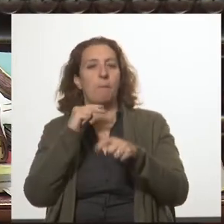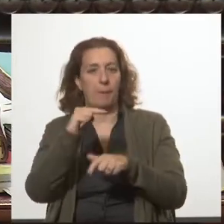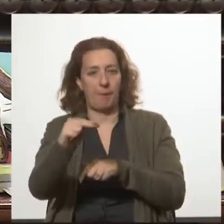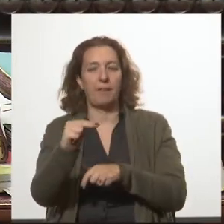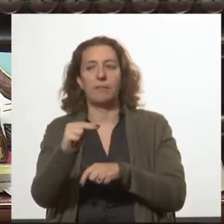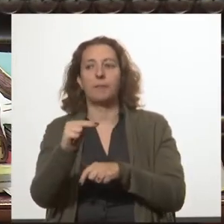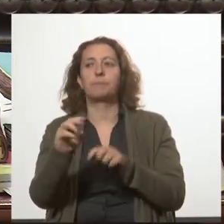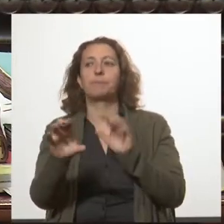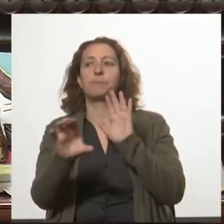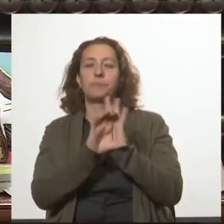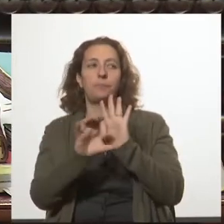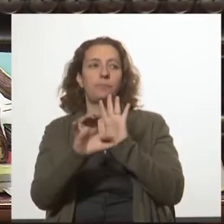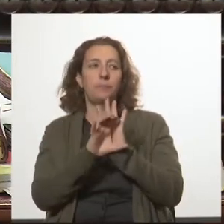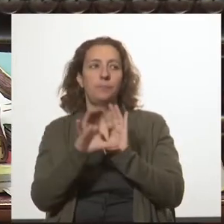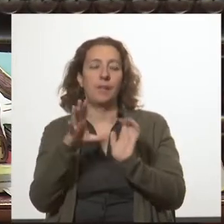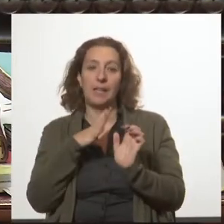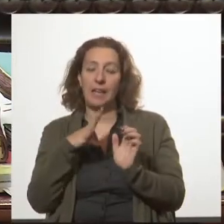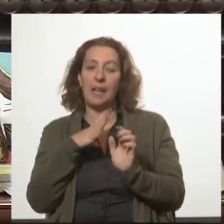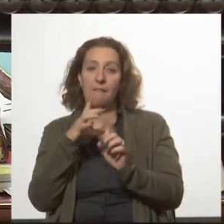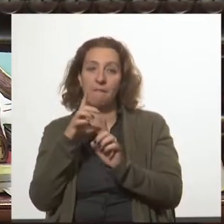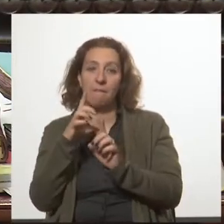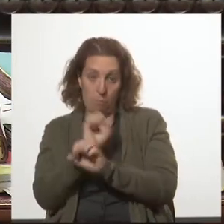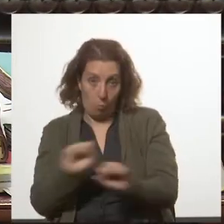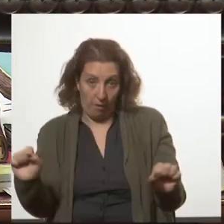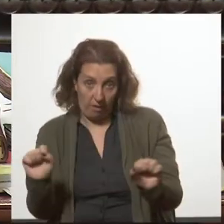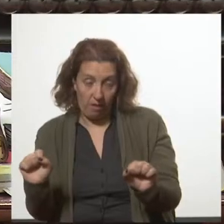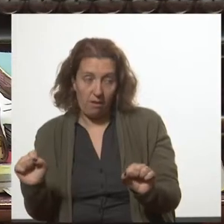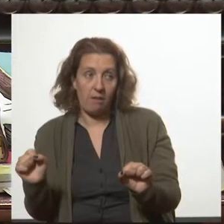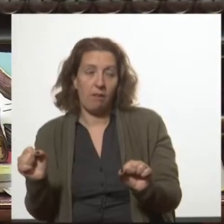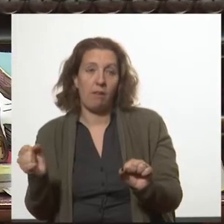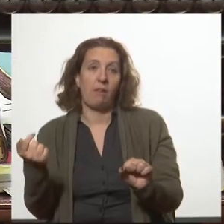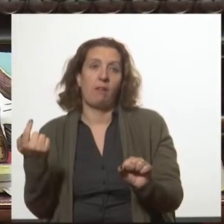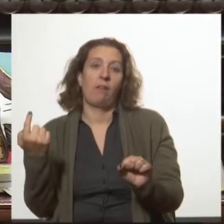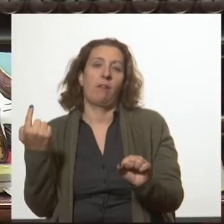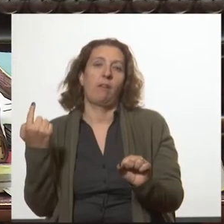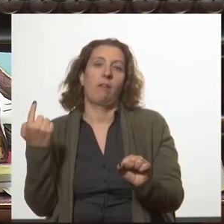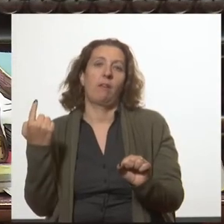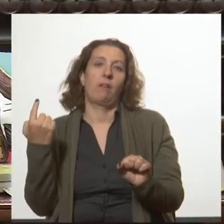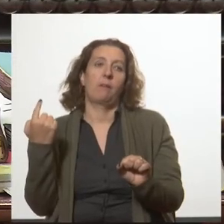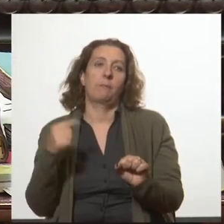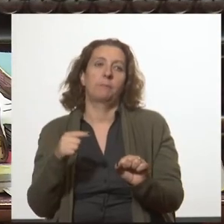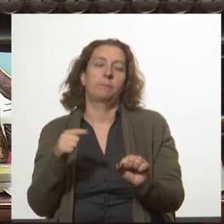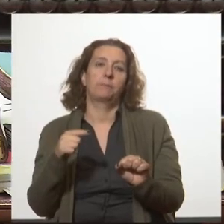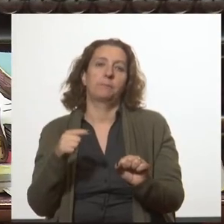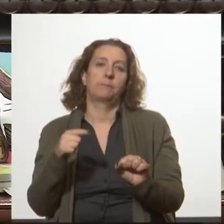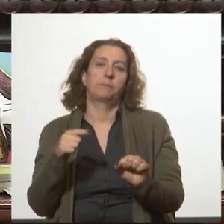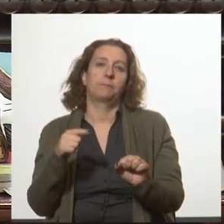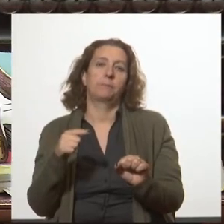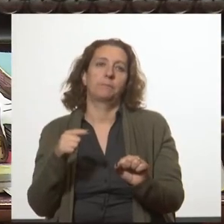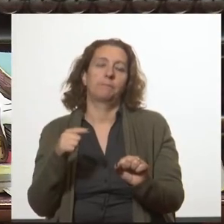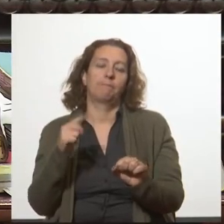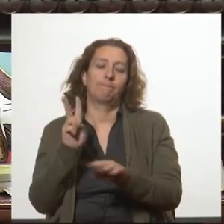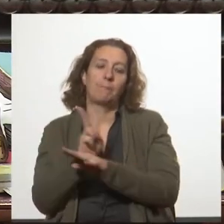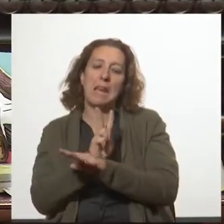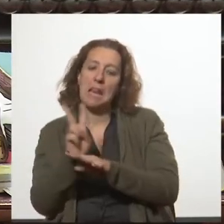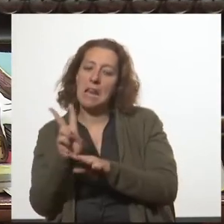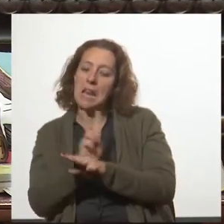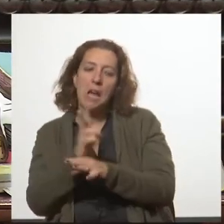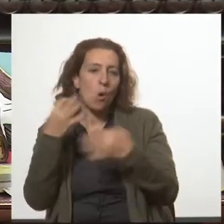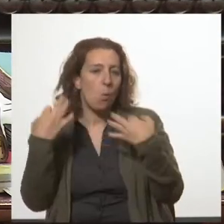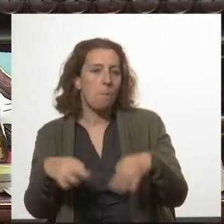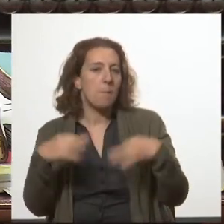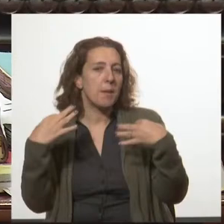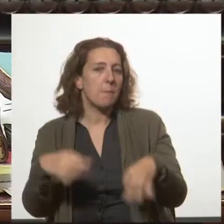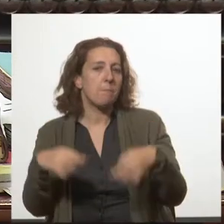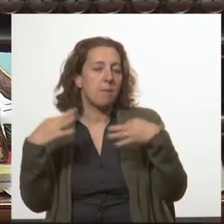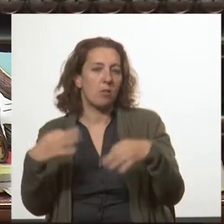tiene la facultad de hacer de velar por el cumplimiento de